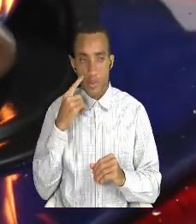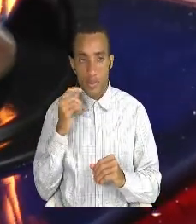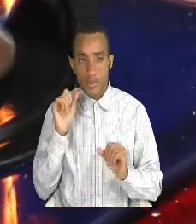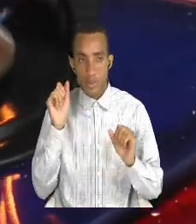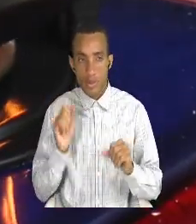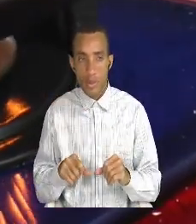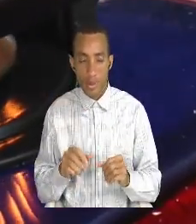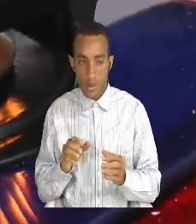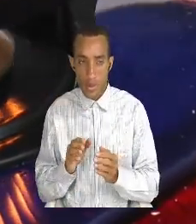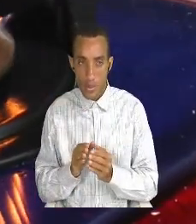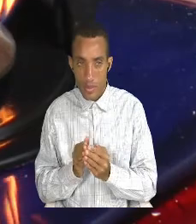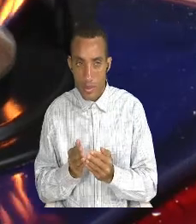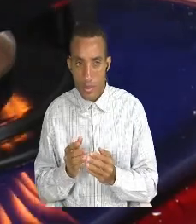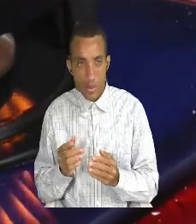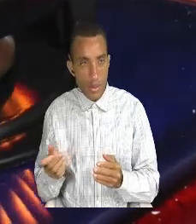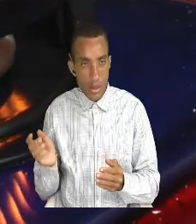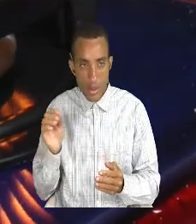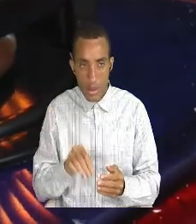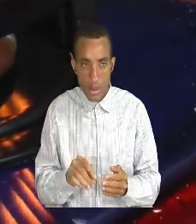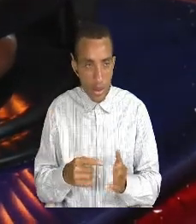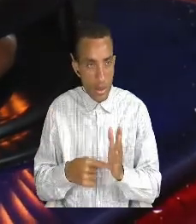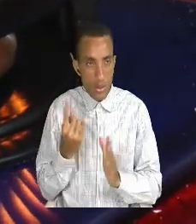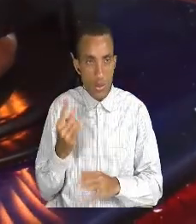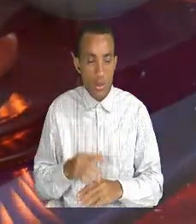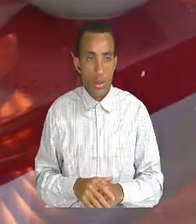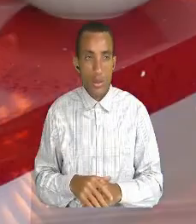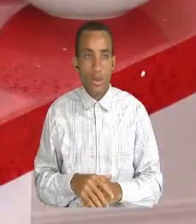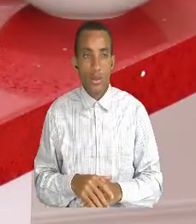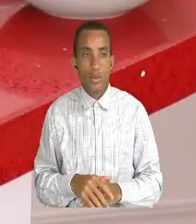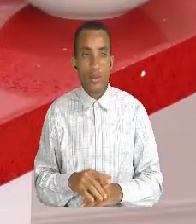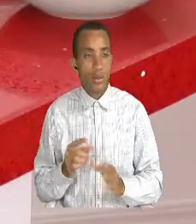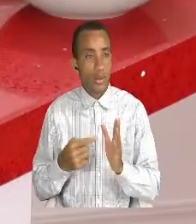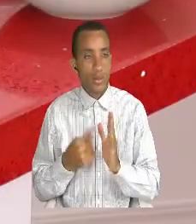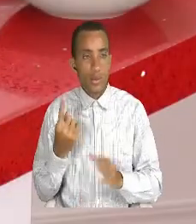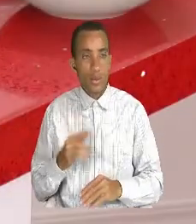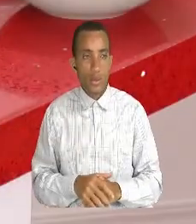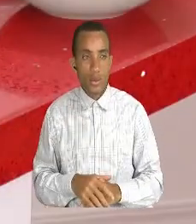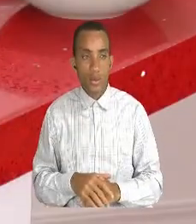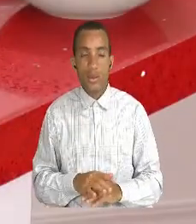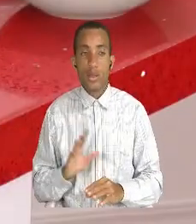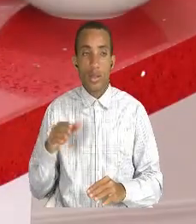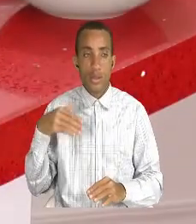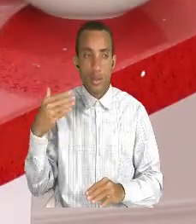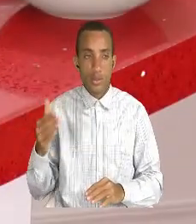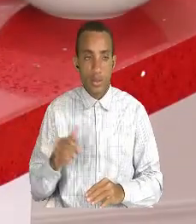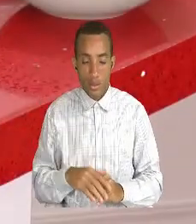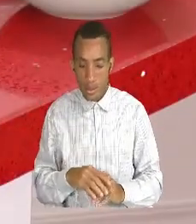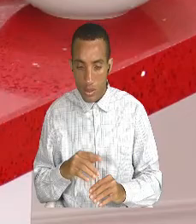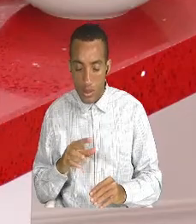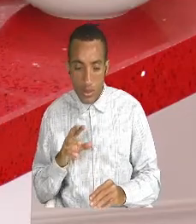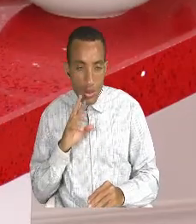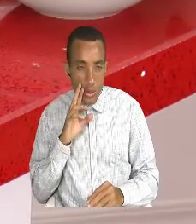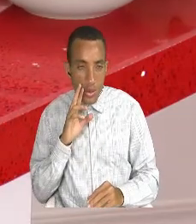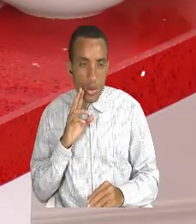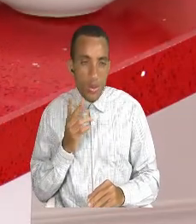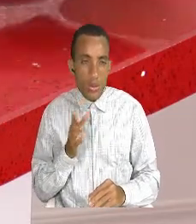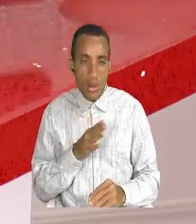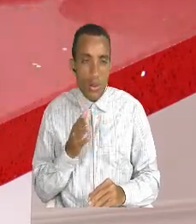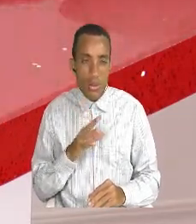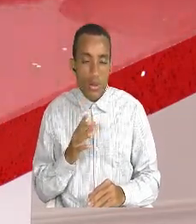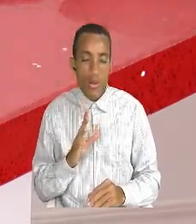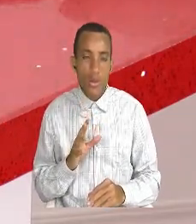nuestro langostino automáticamente cogieron color. Mira, ahí se ven oscuritos. Pero y en unos minutos ya van a ver el color rosado que van a tomar. Sí, eso estoy